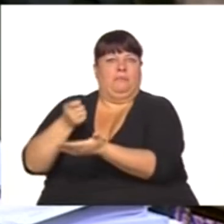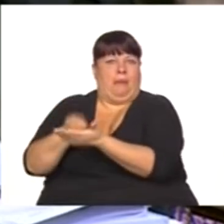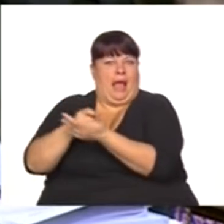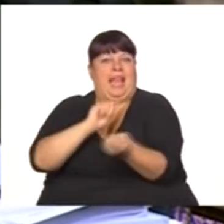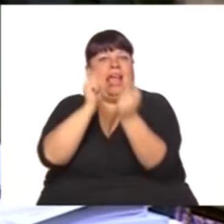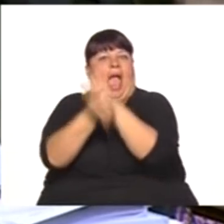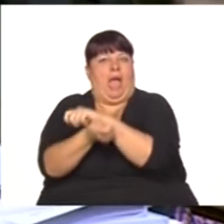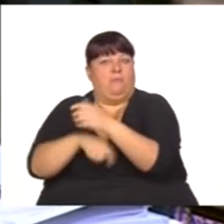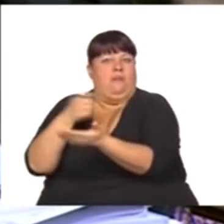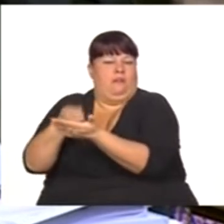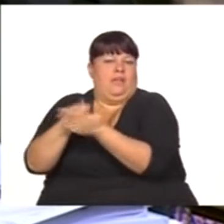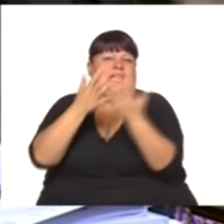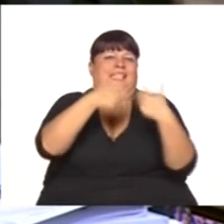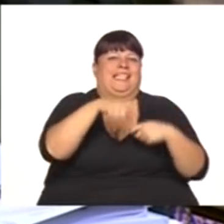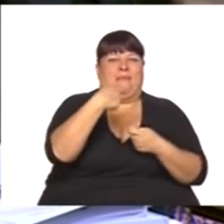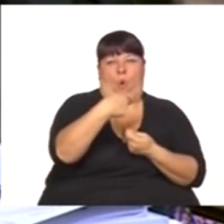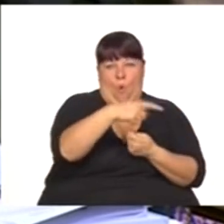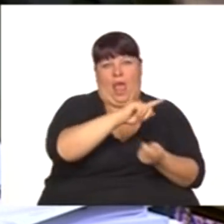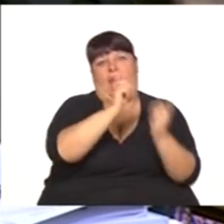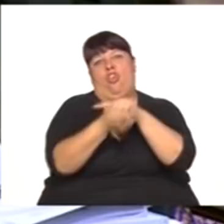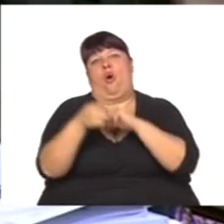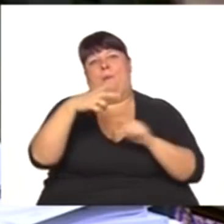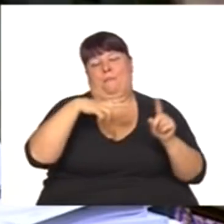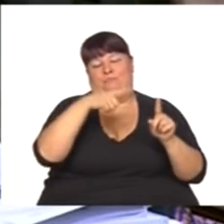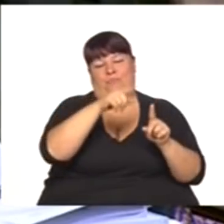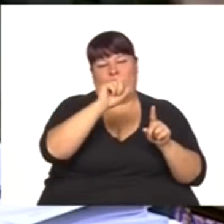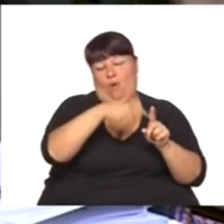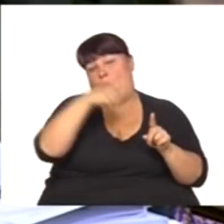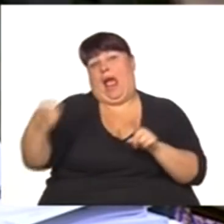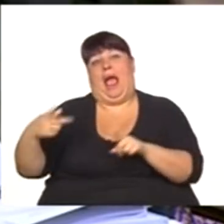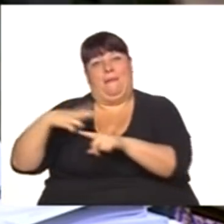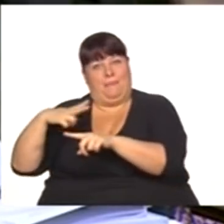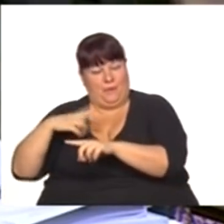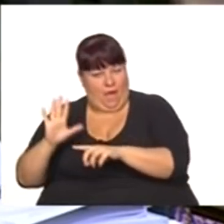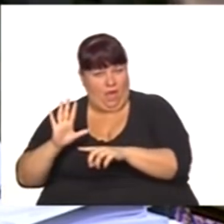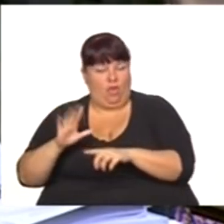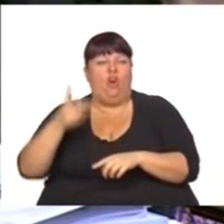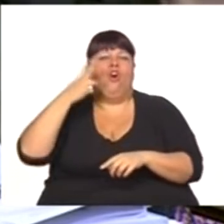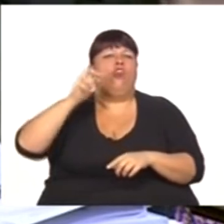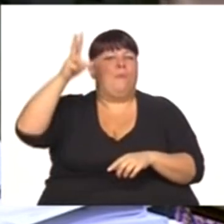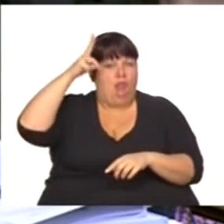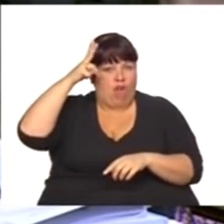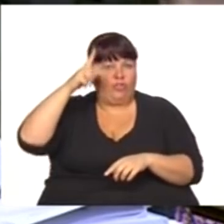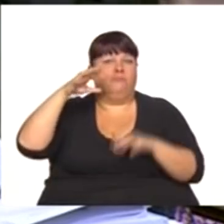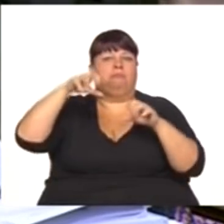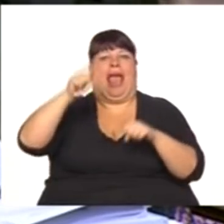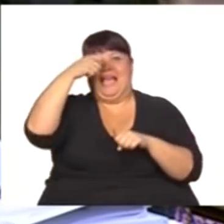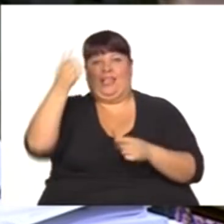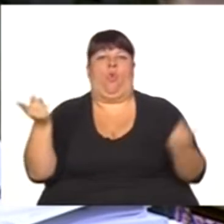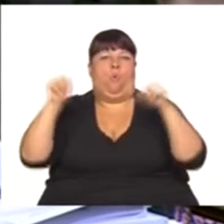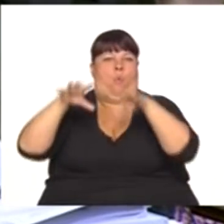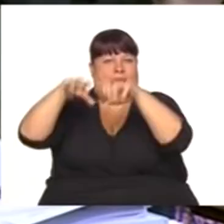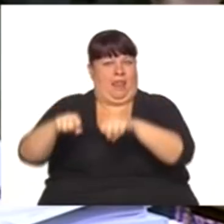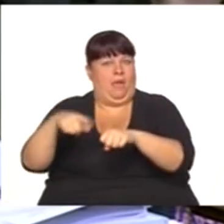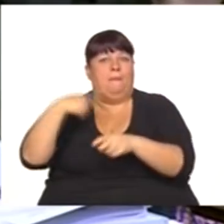la transición entre un sistema de reparto hacia un sistema de capitalización. En el 2008 se estatizó,